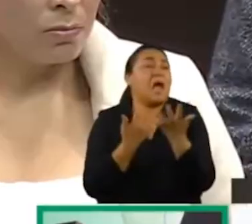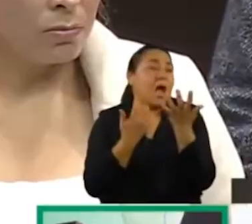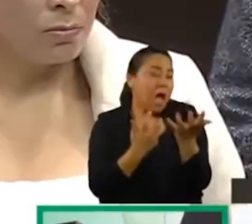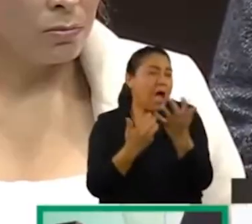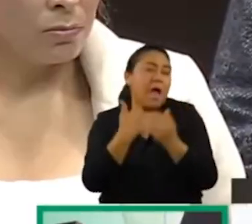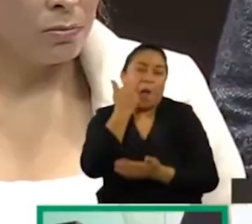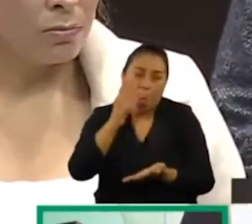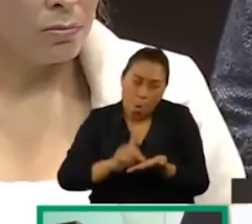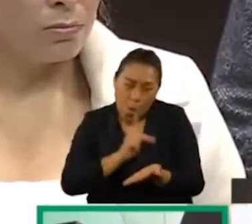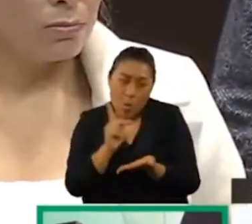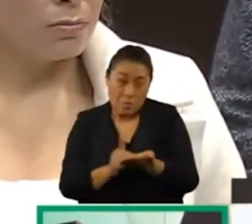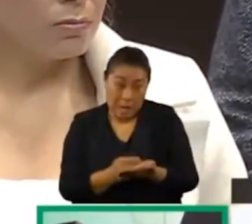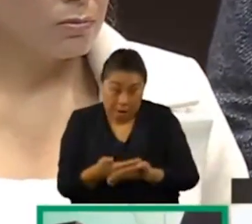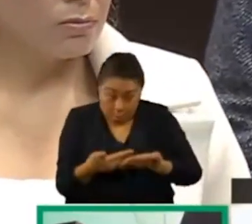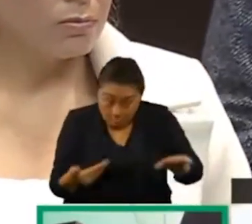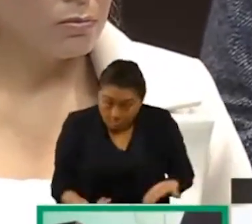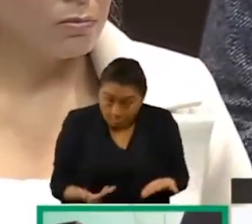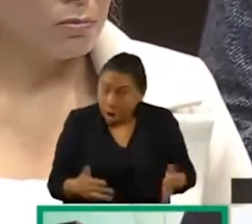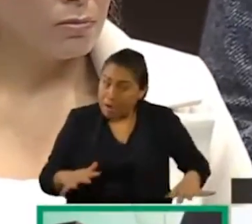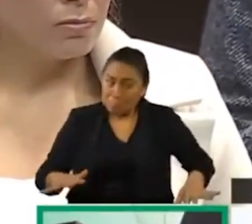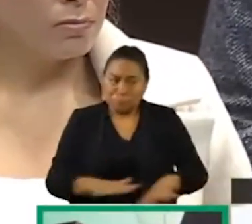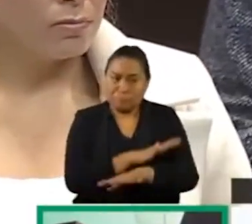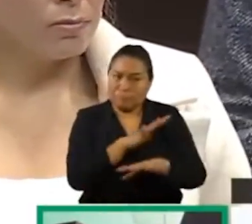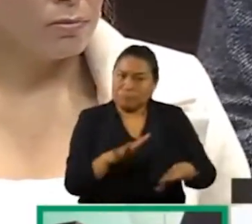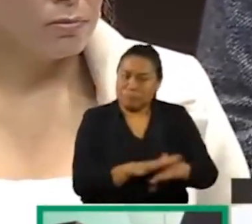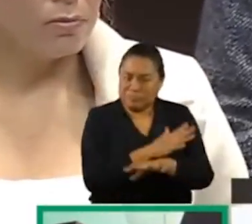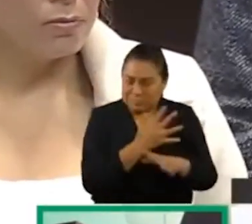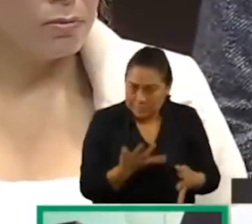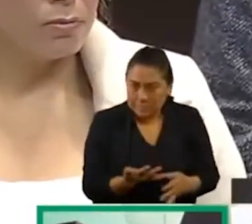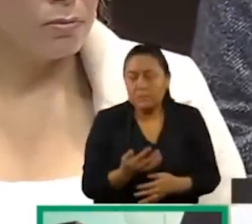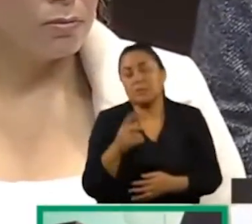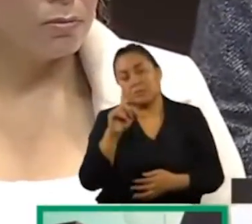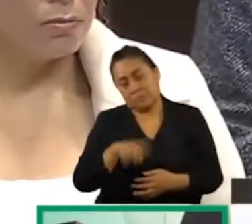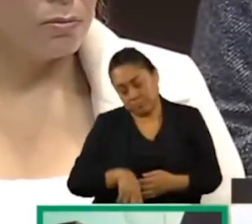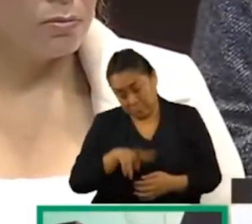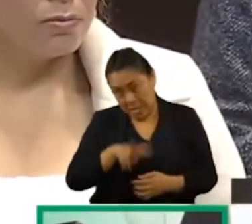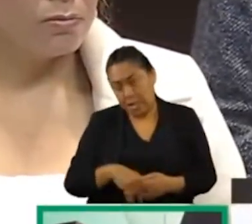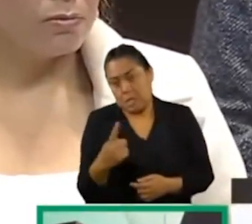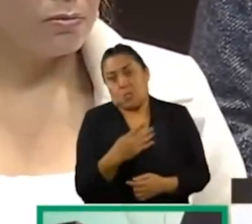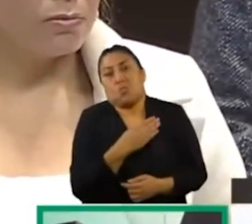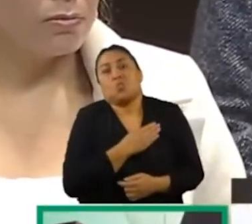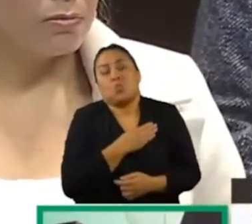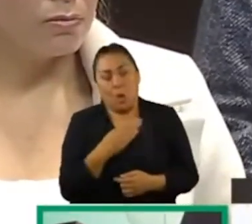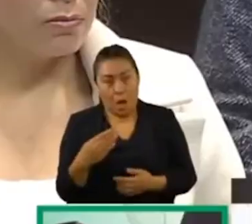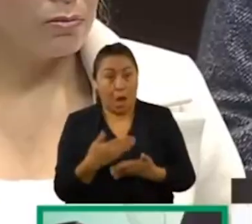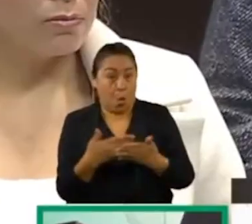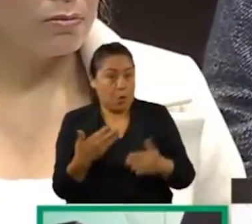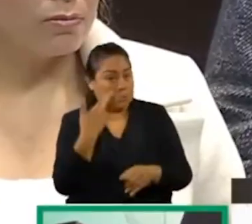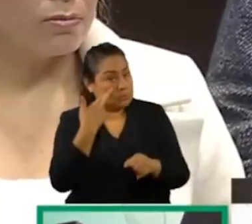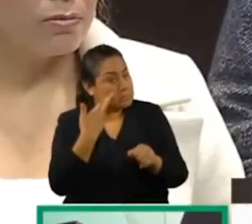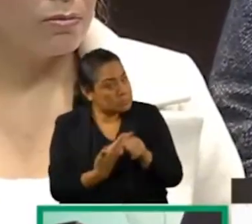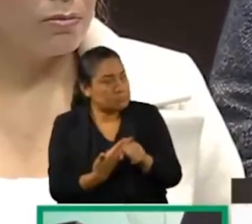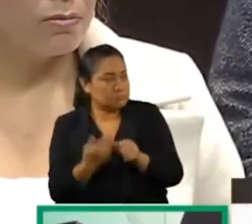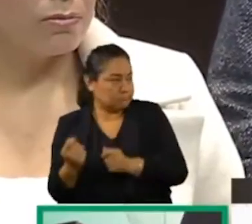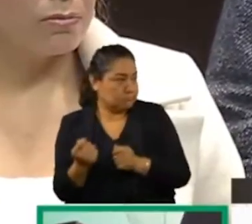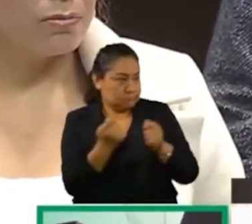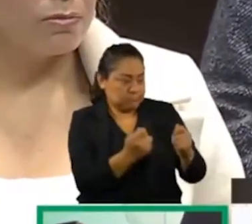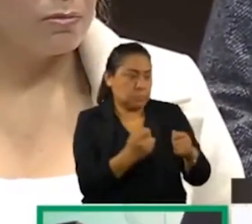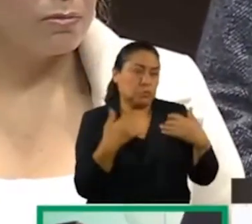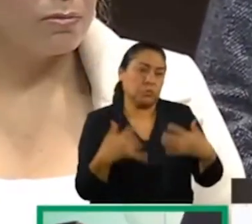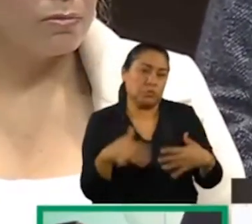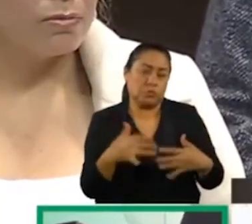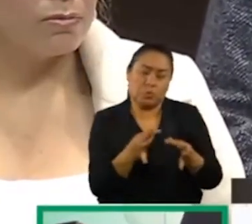eso este cambio es tan importante y por eso qué bueno que va a estar en las manos de nuestro glorioso